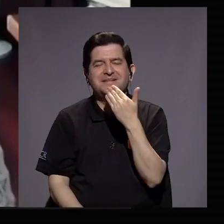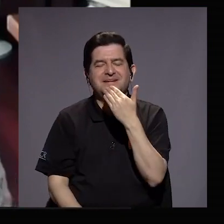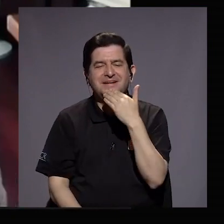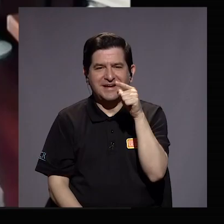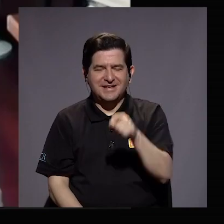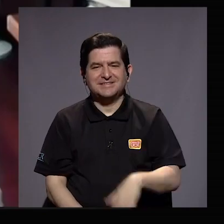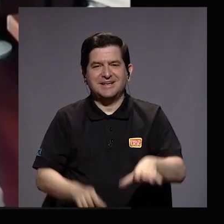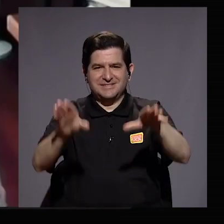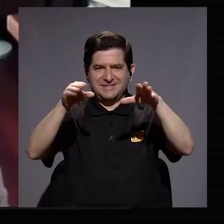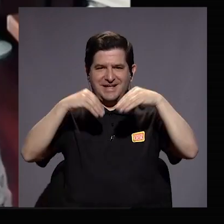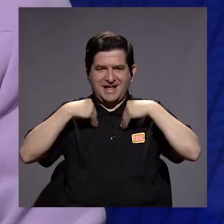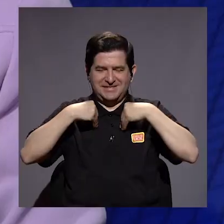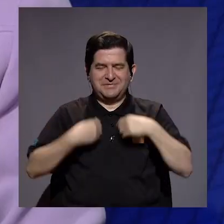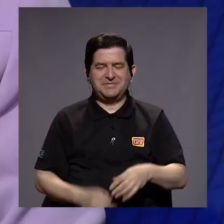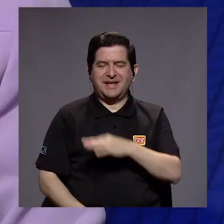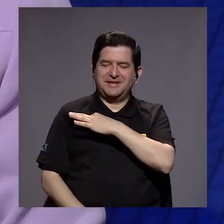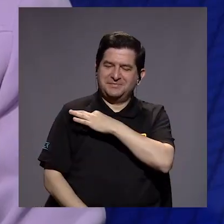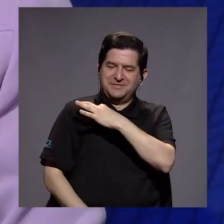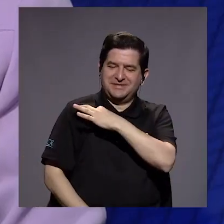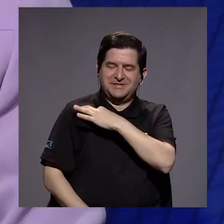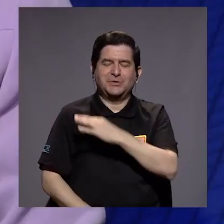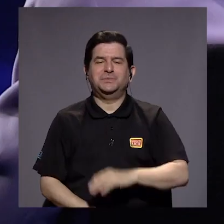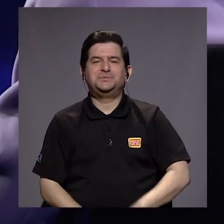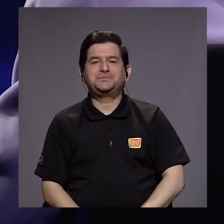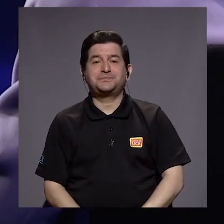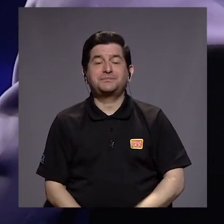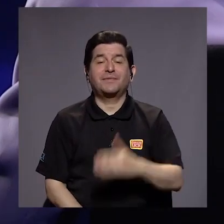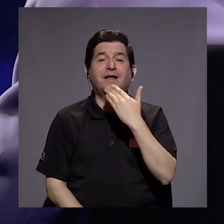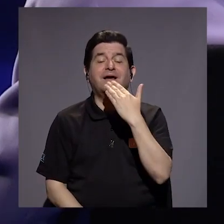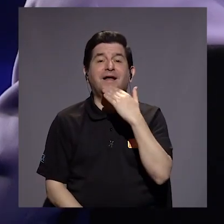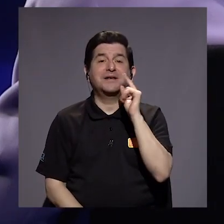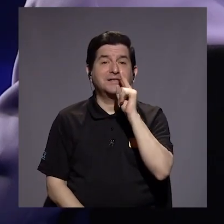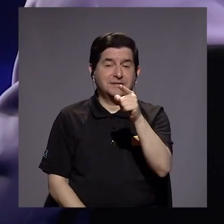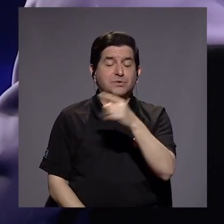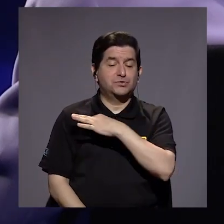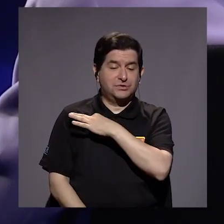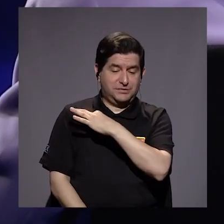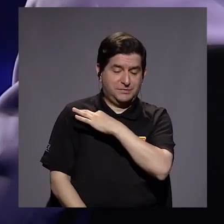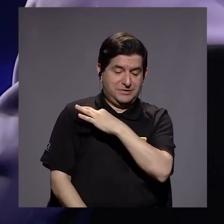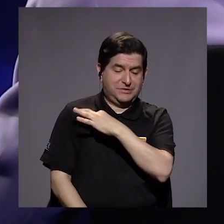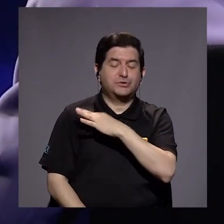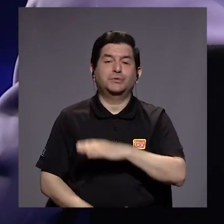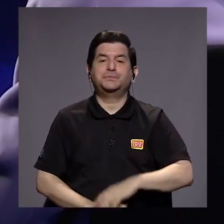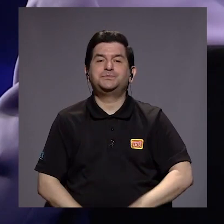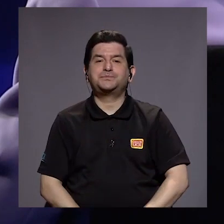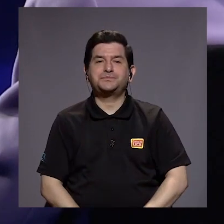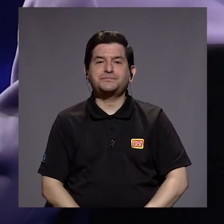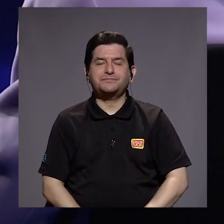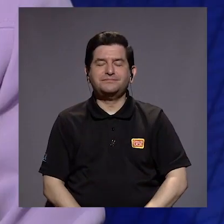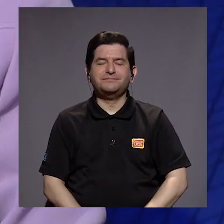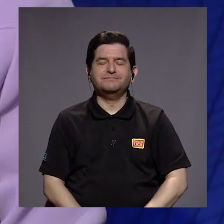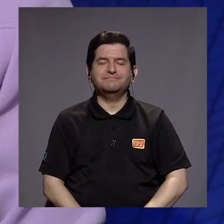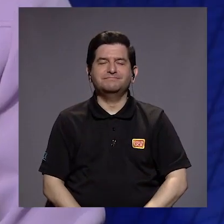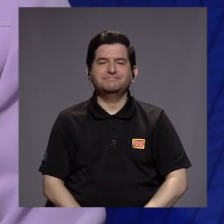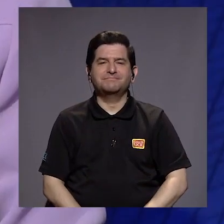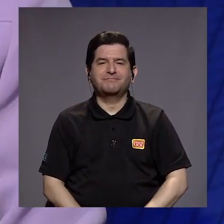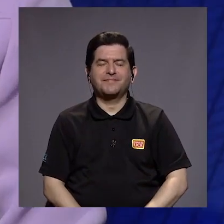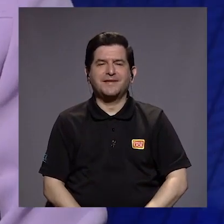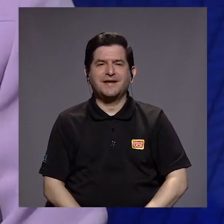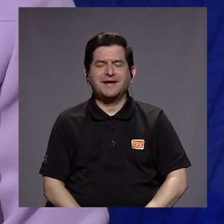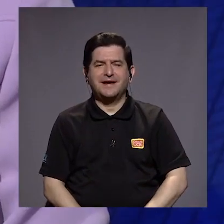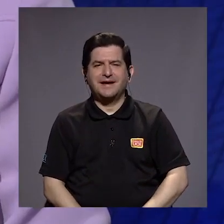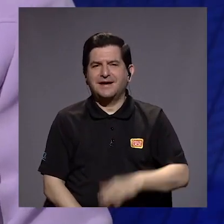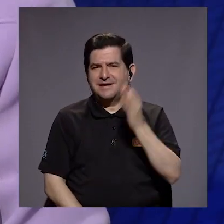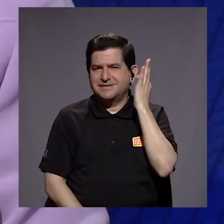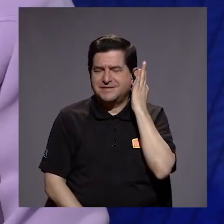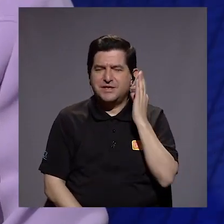muchísimas gracias por aceptar nuestra invitación. Gracias a ustedes por la invitación, Rosa. Muy amable.